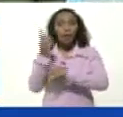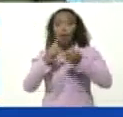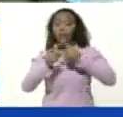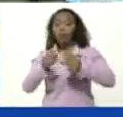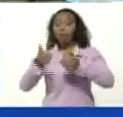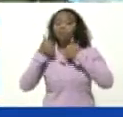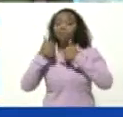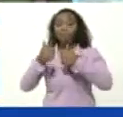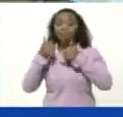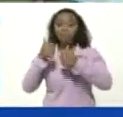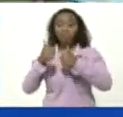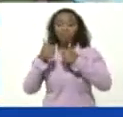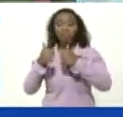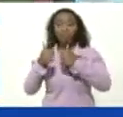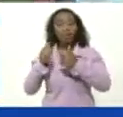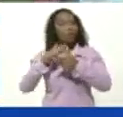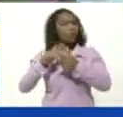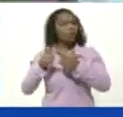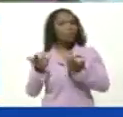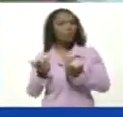buena. Entonces,